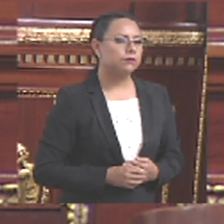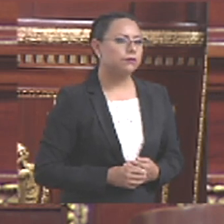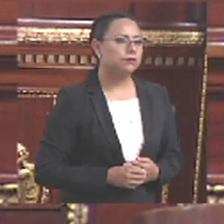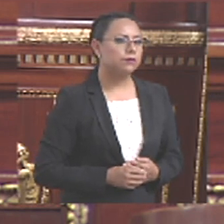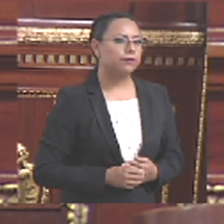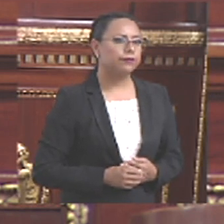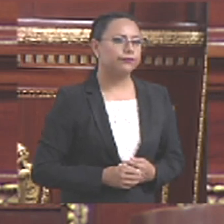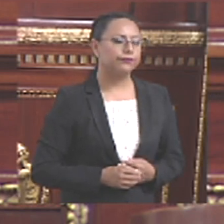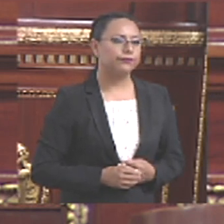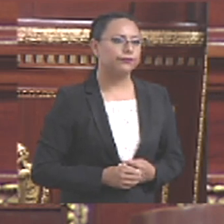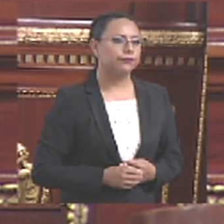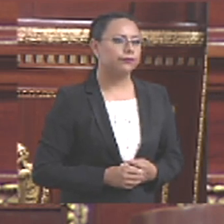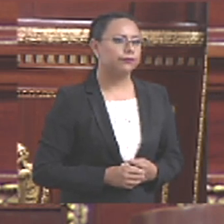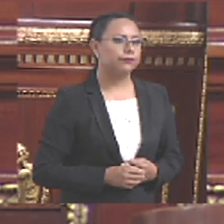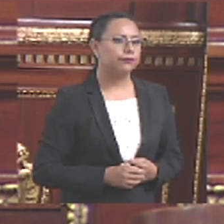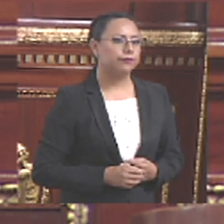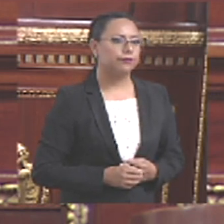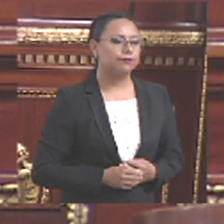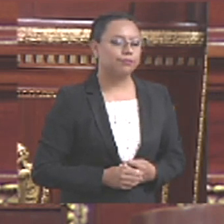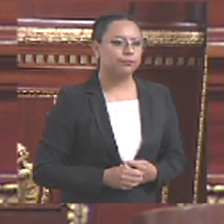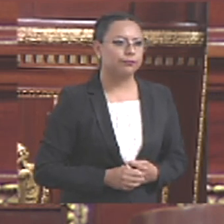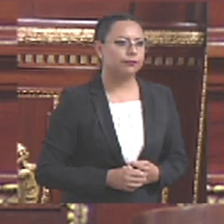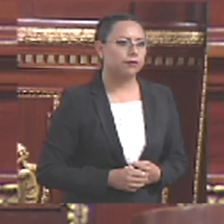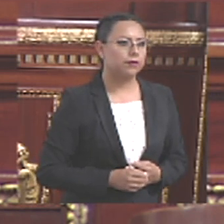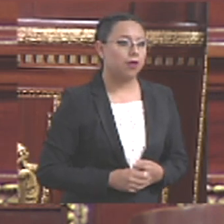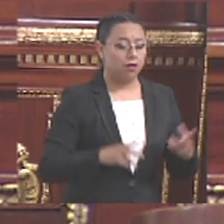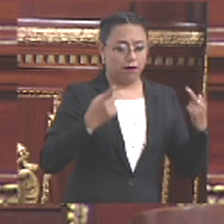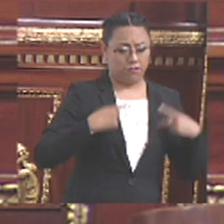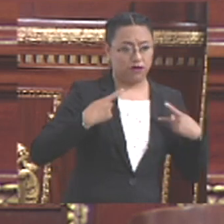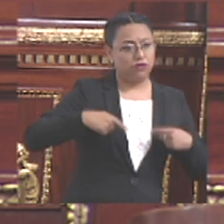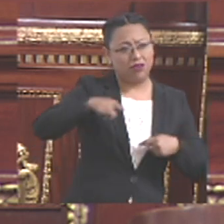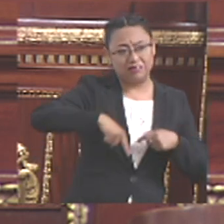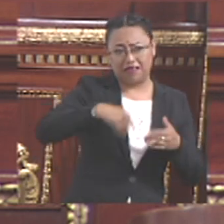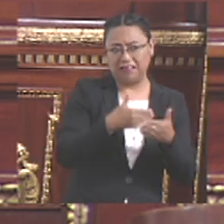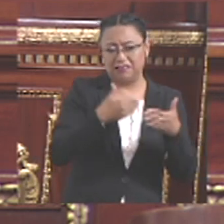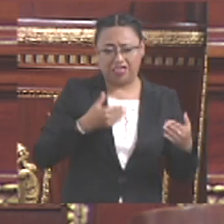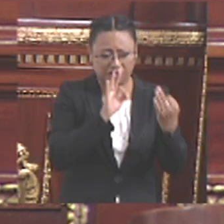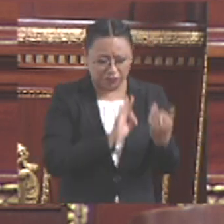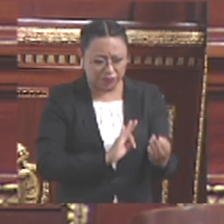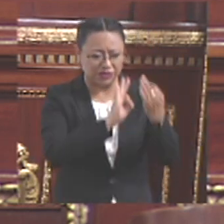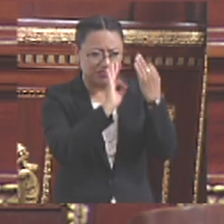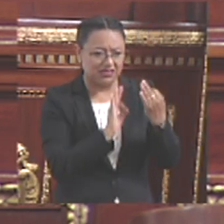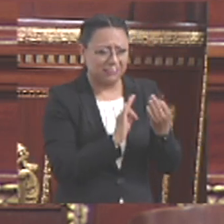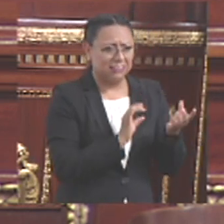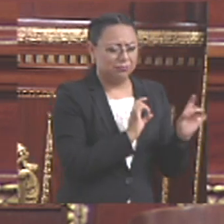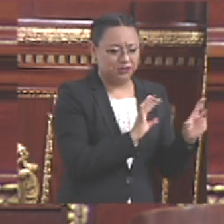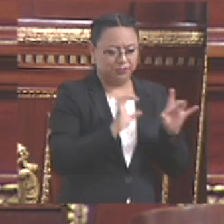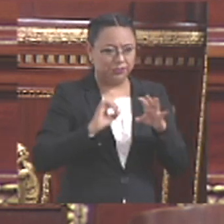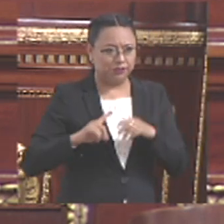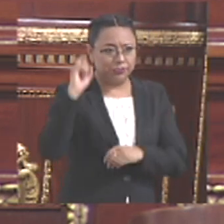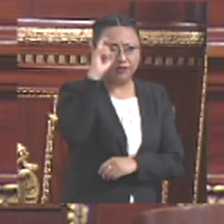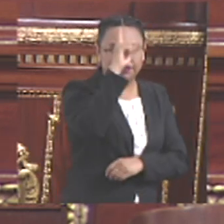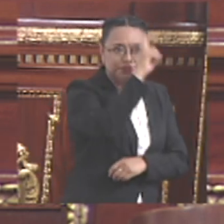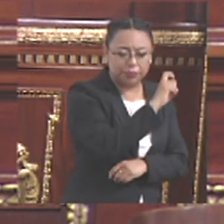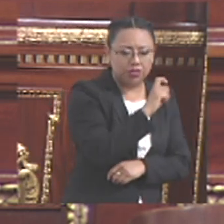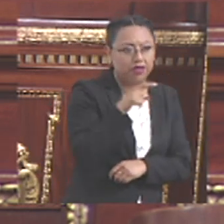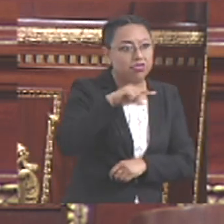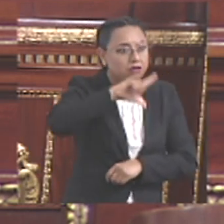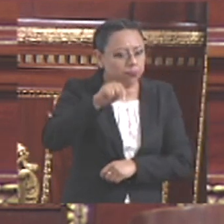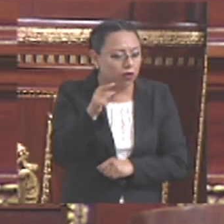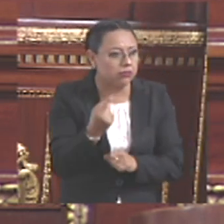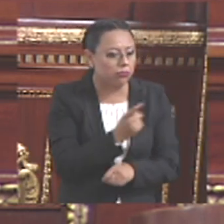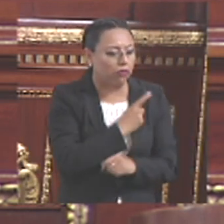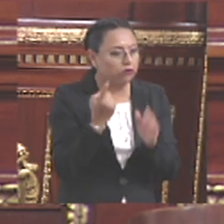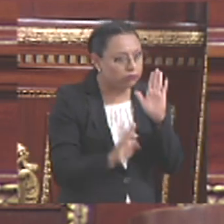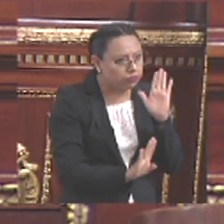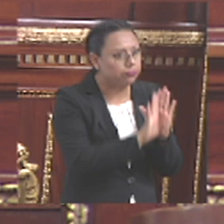resiliencia y coraje de quienes ante la adversidad no han claudicado ante la mayor y más